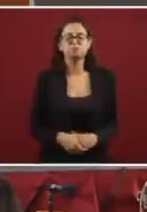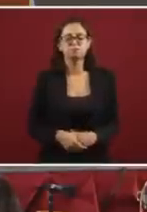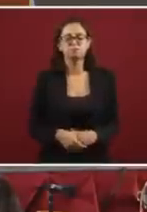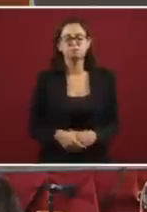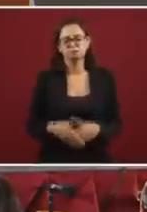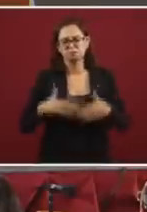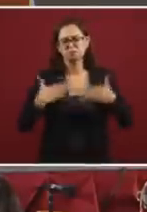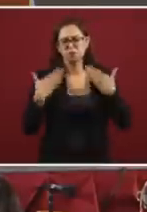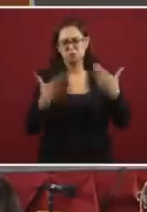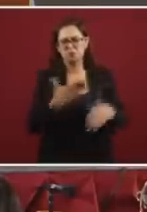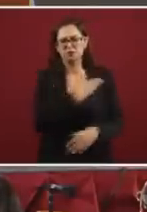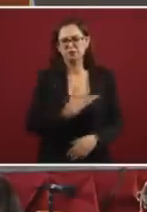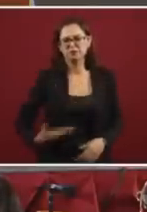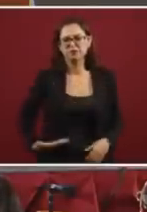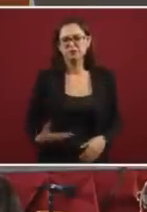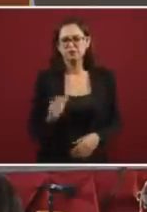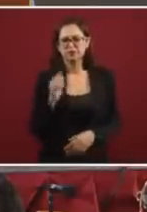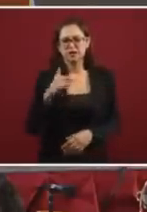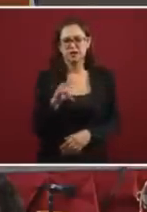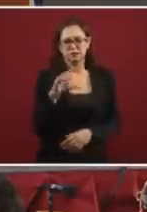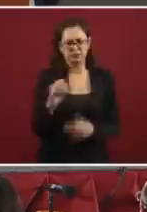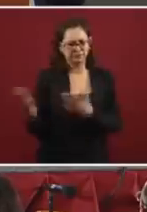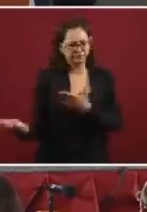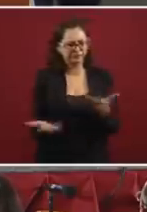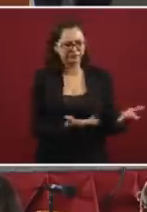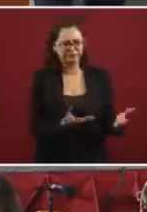presidente de la república si son tan amables